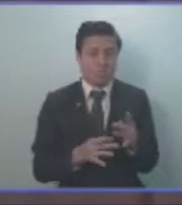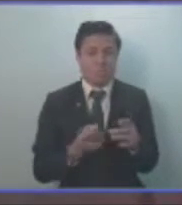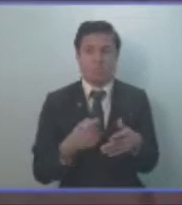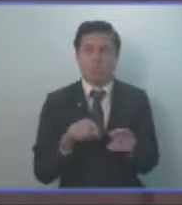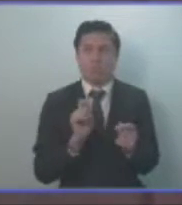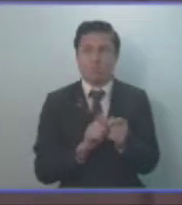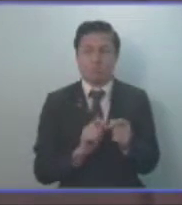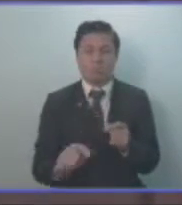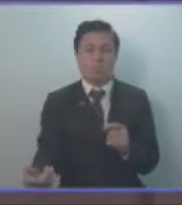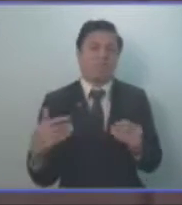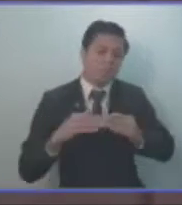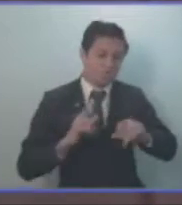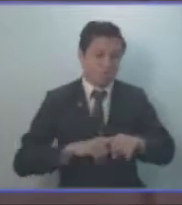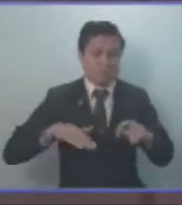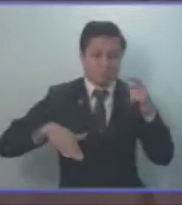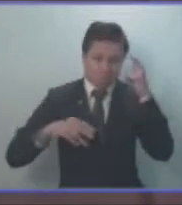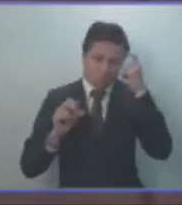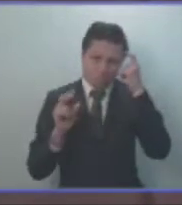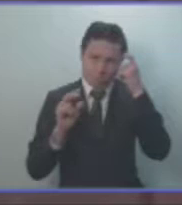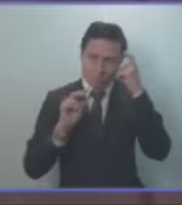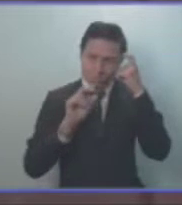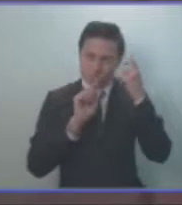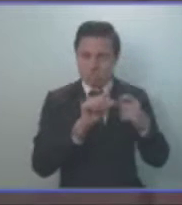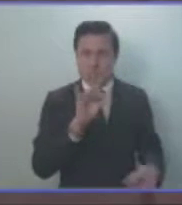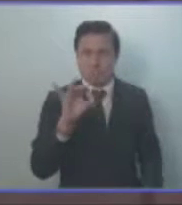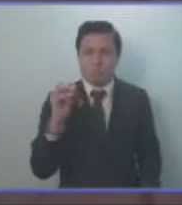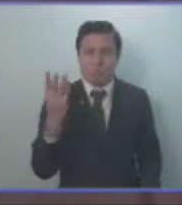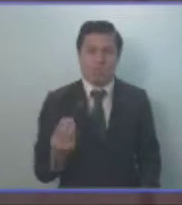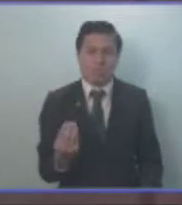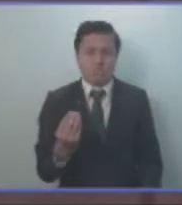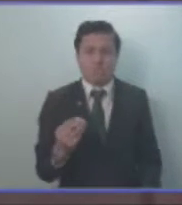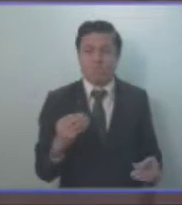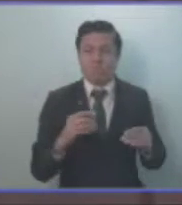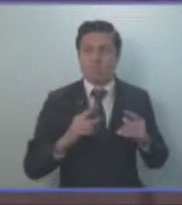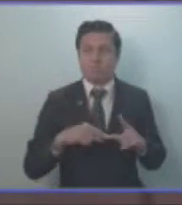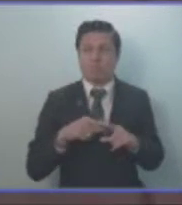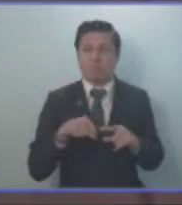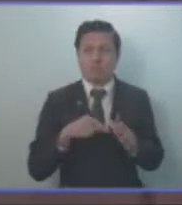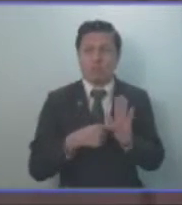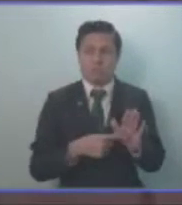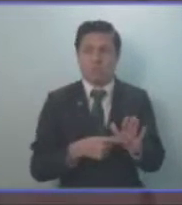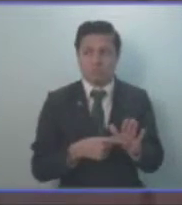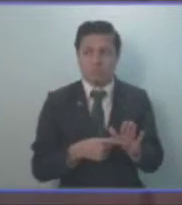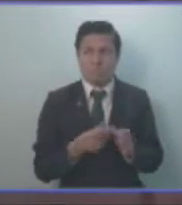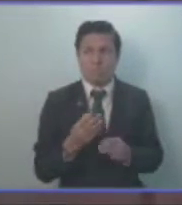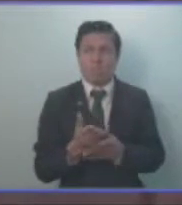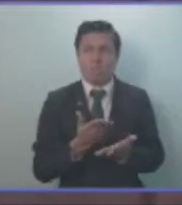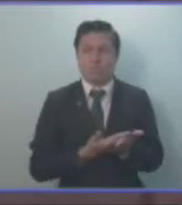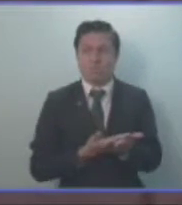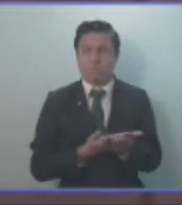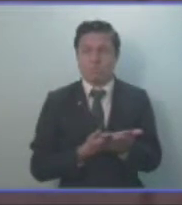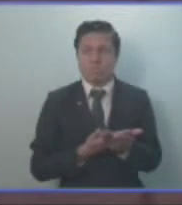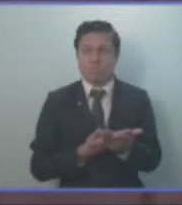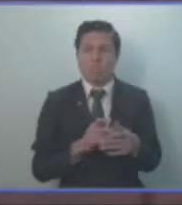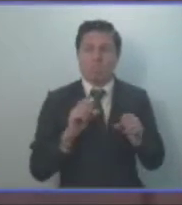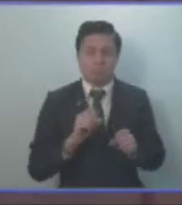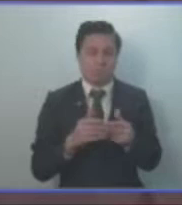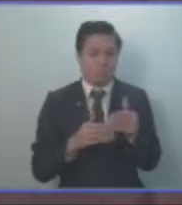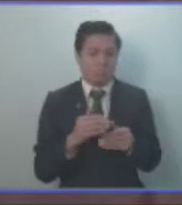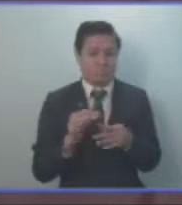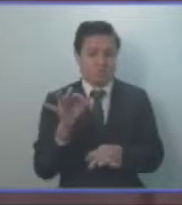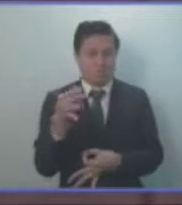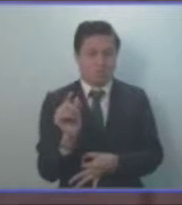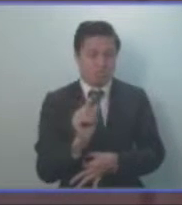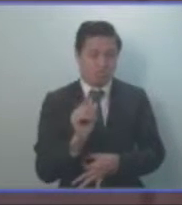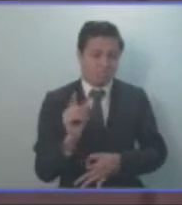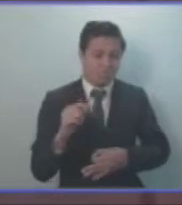respectivo y a más tardar dentro de los 180 días calendario siguiente a la presentación de la solicitud, procederá a autorizar